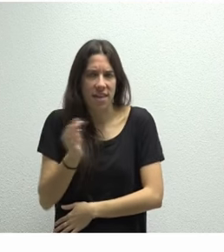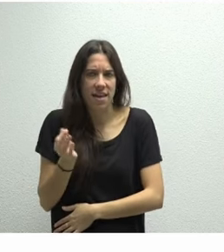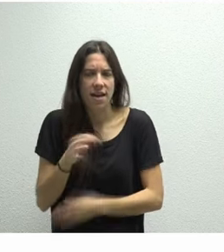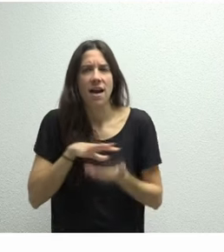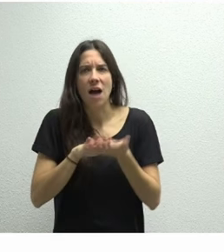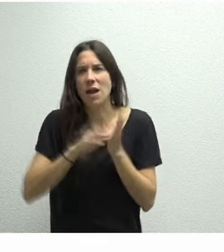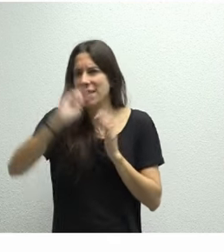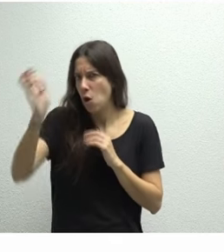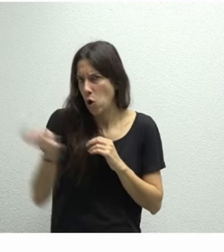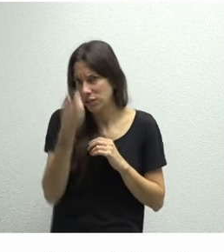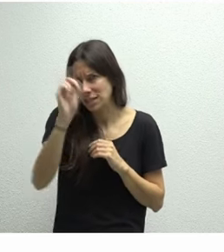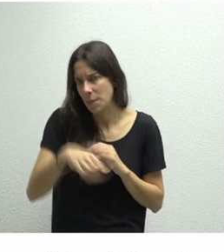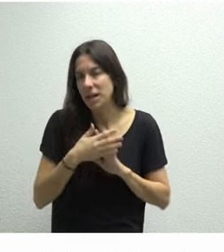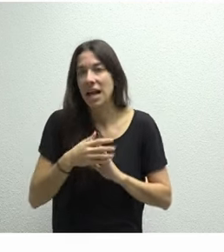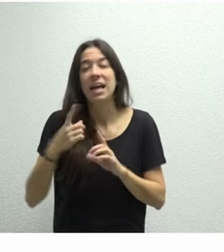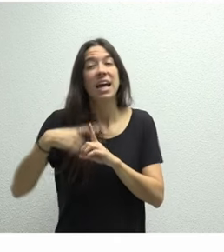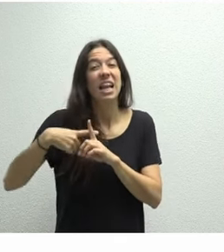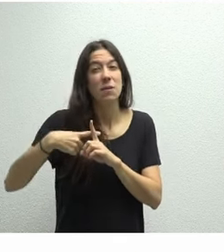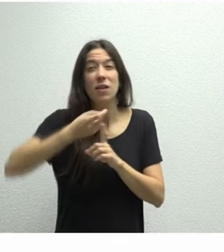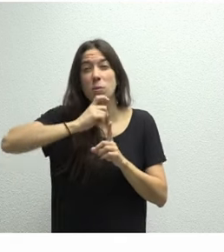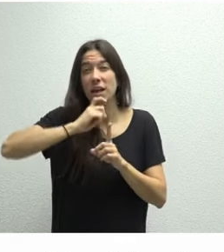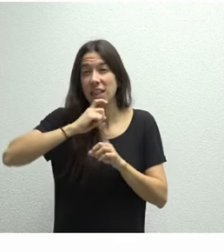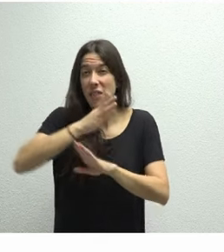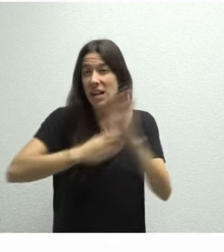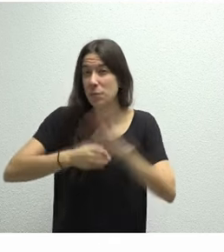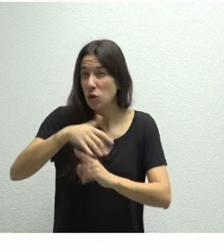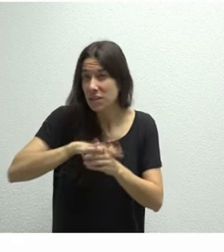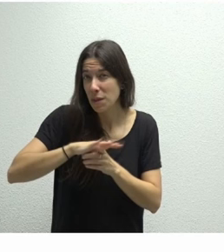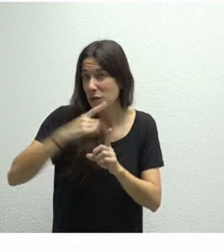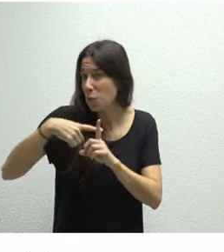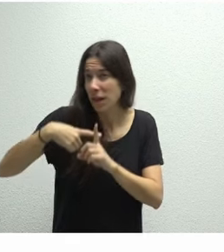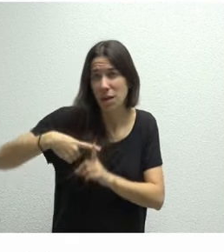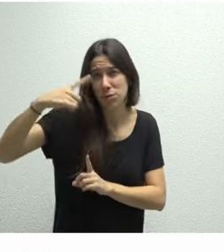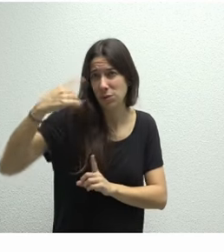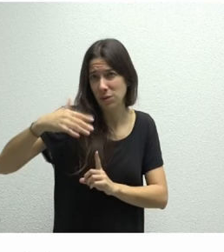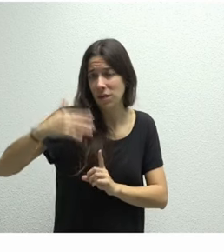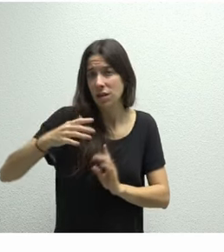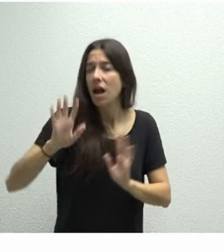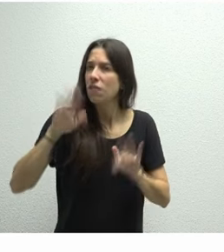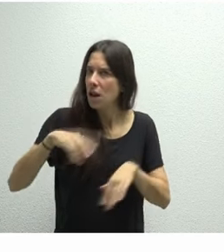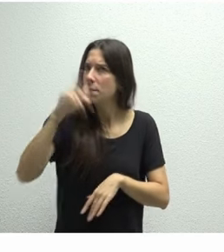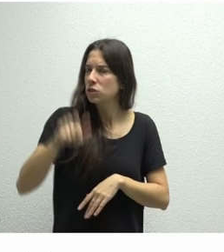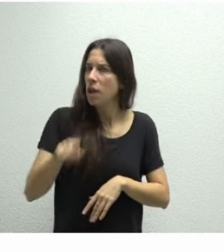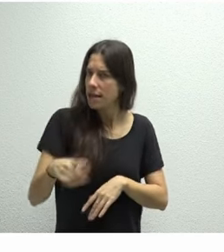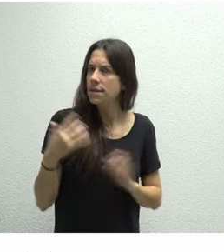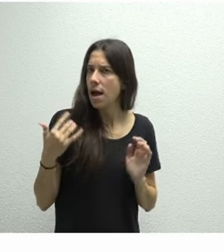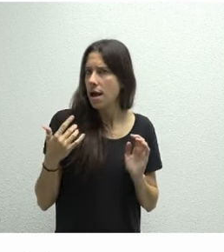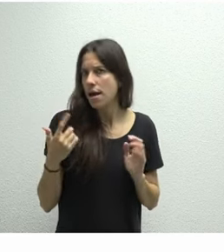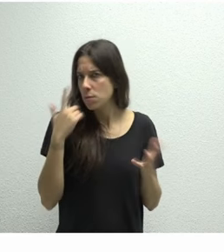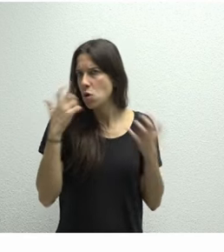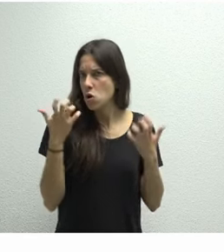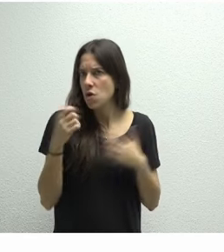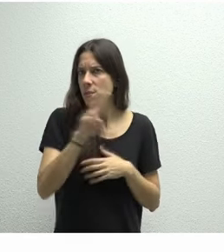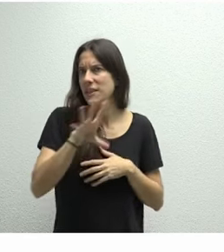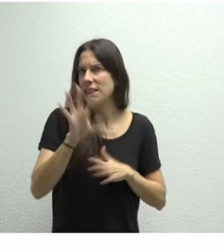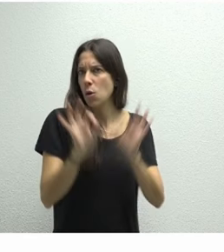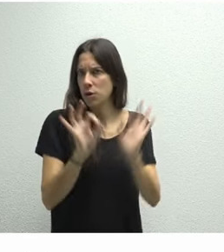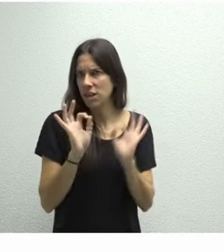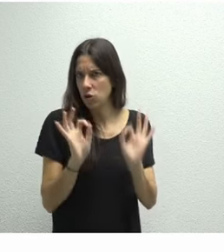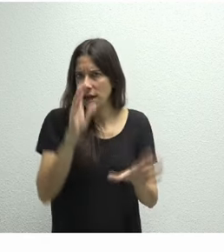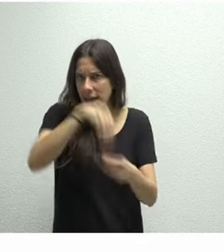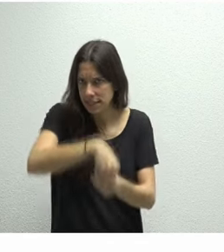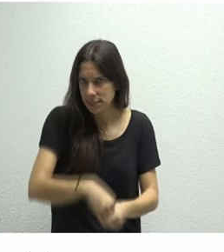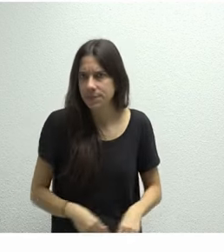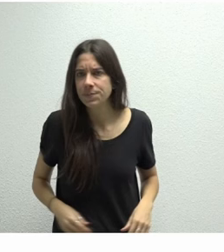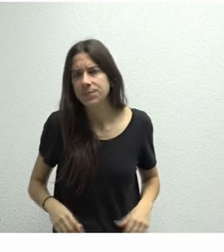elevada complejidad en discapacidad Esa esa persona se identifica claramente como ese 25% no